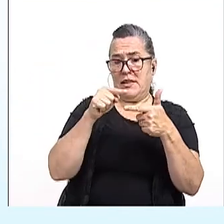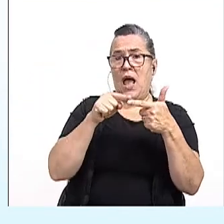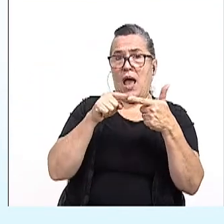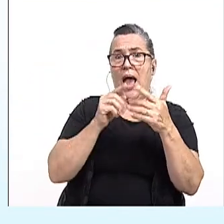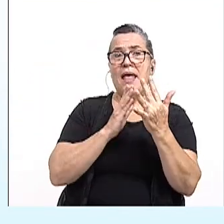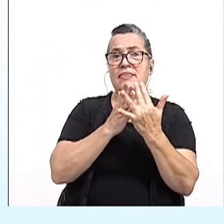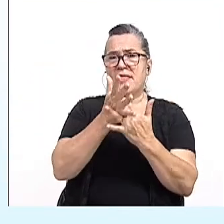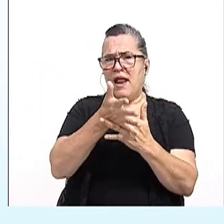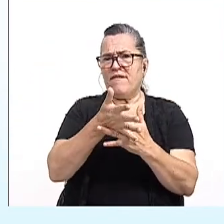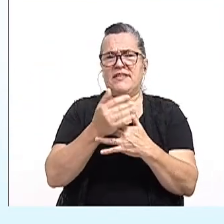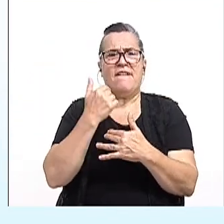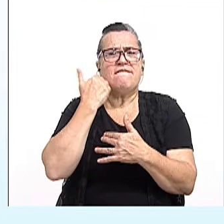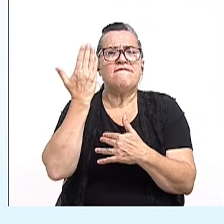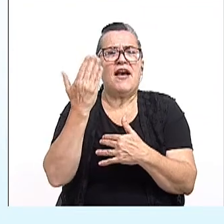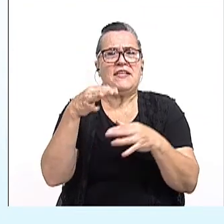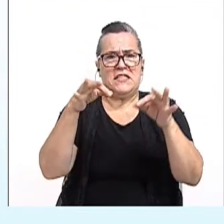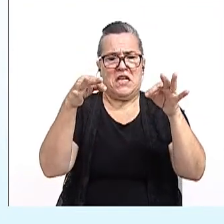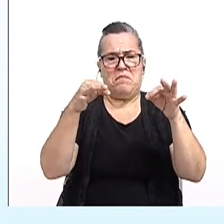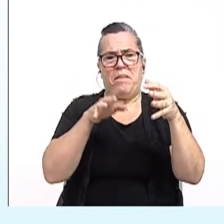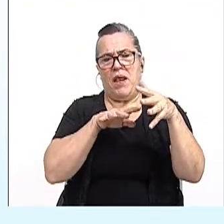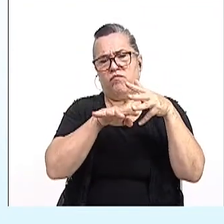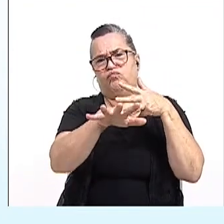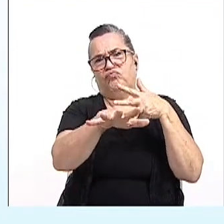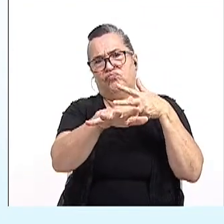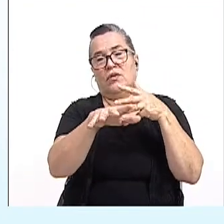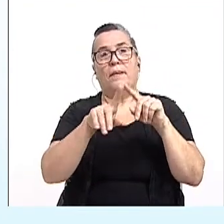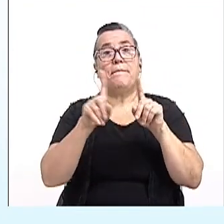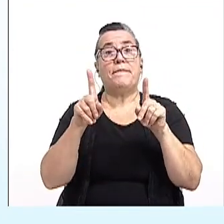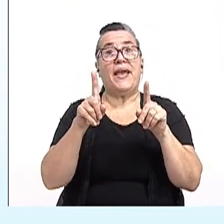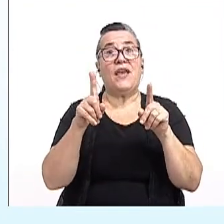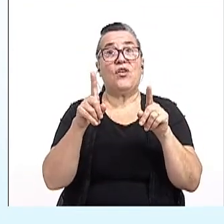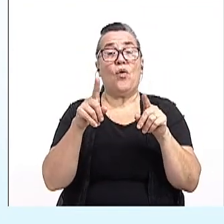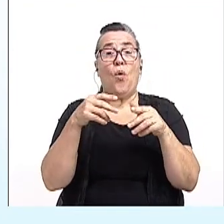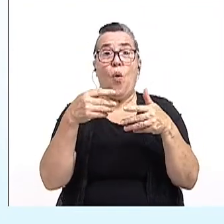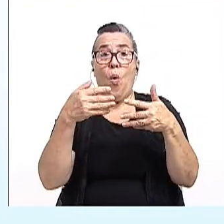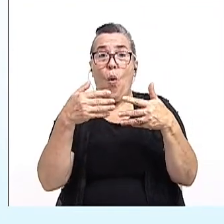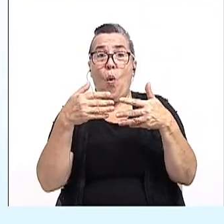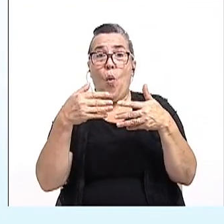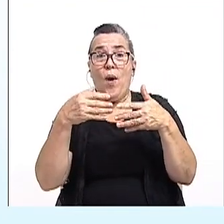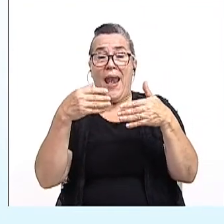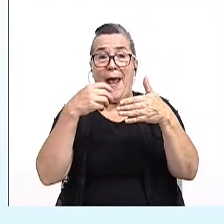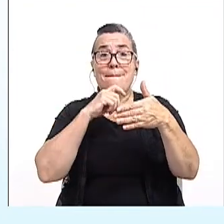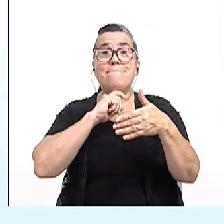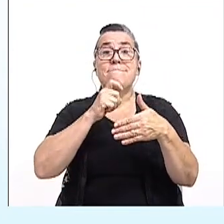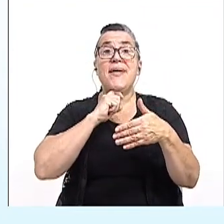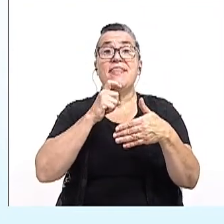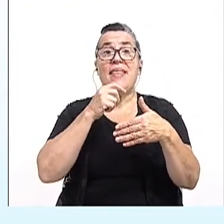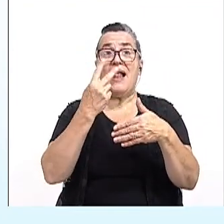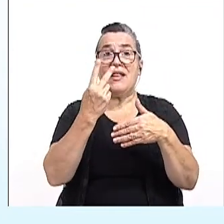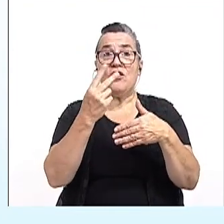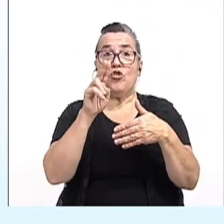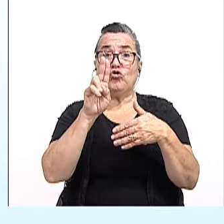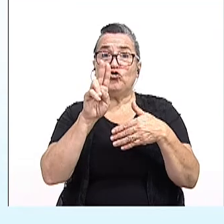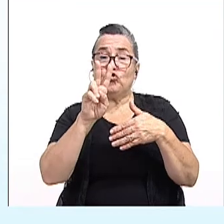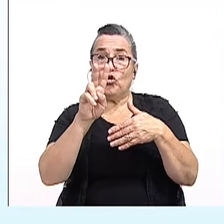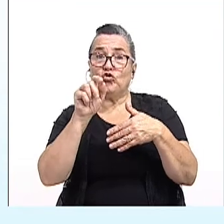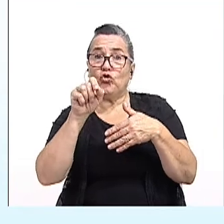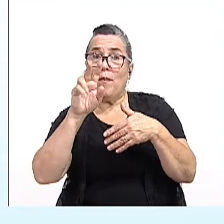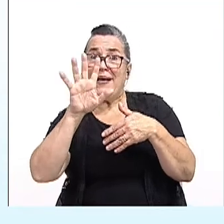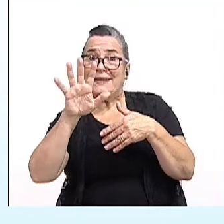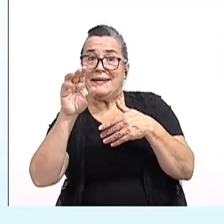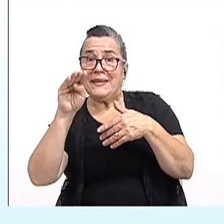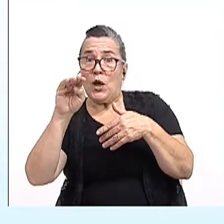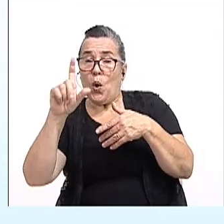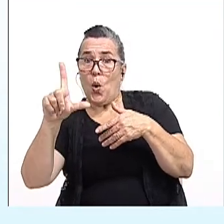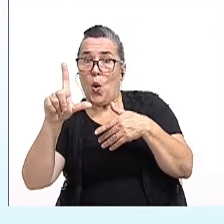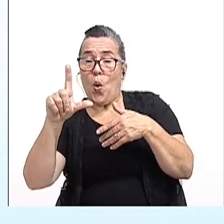atravesar fácilmente el papel, pero si se coloca en medio una placa de metal de 2,5 milímetros,